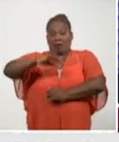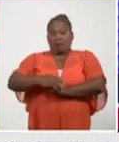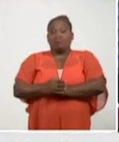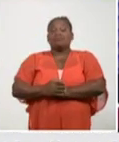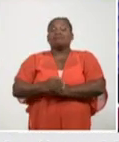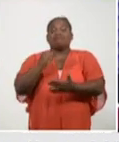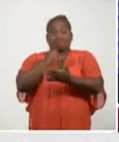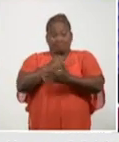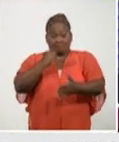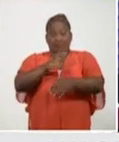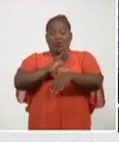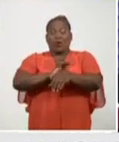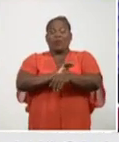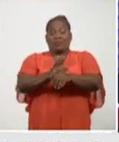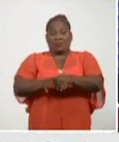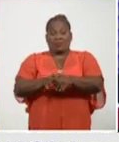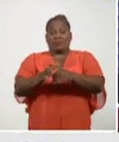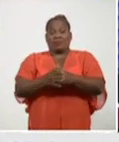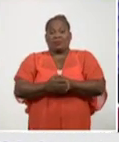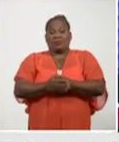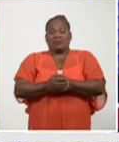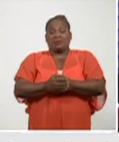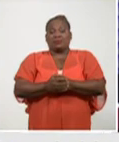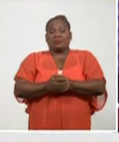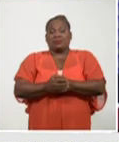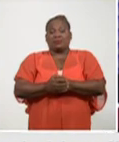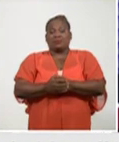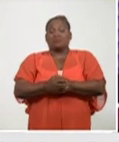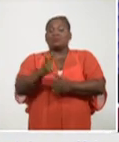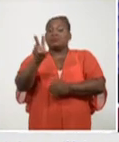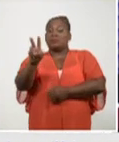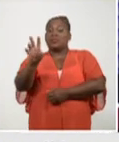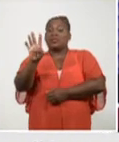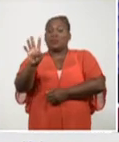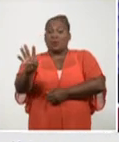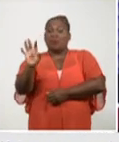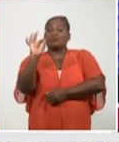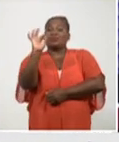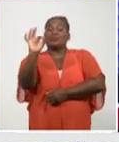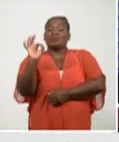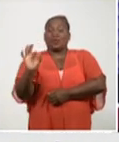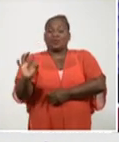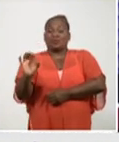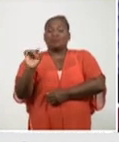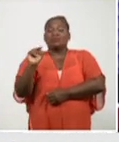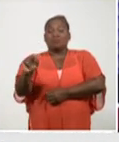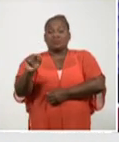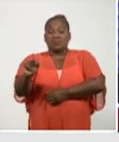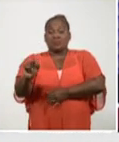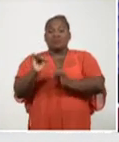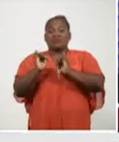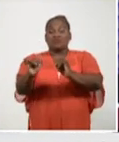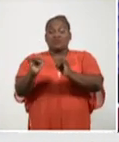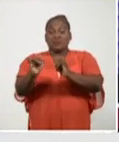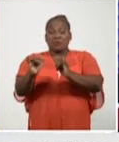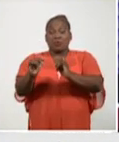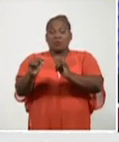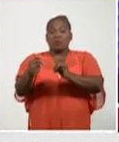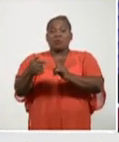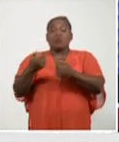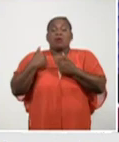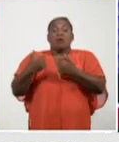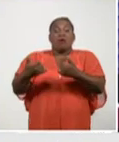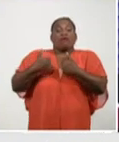diagnóstico de COVID-19. El 24%, ese es un dato que nos informaba hoy,